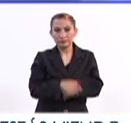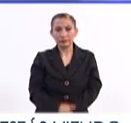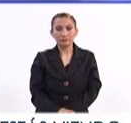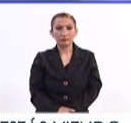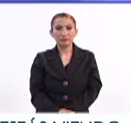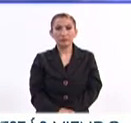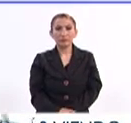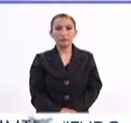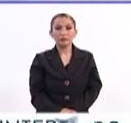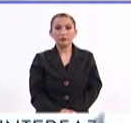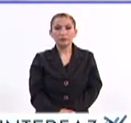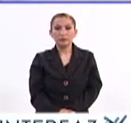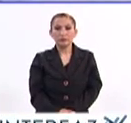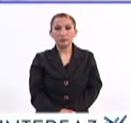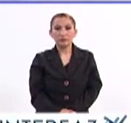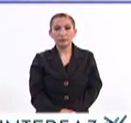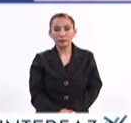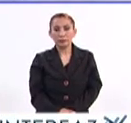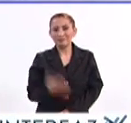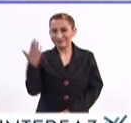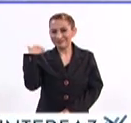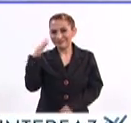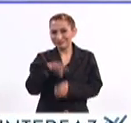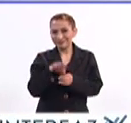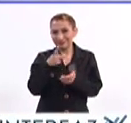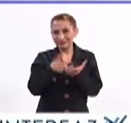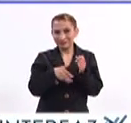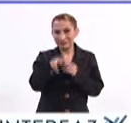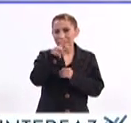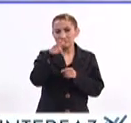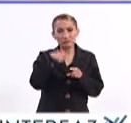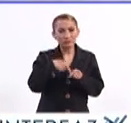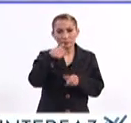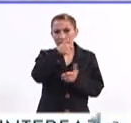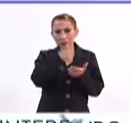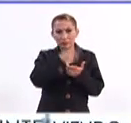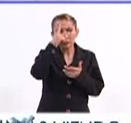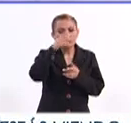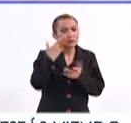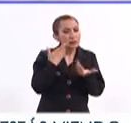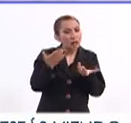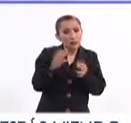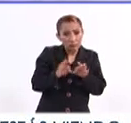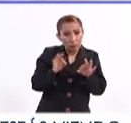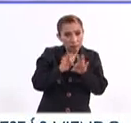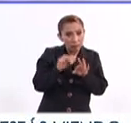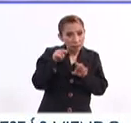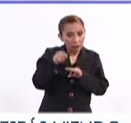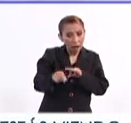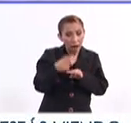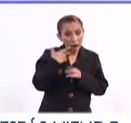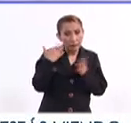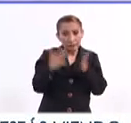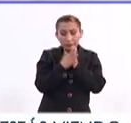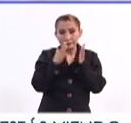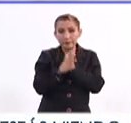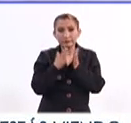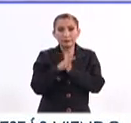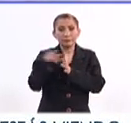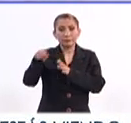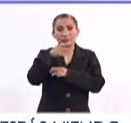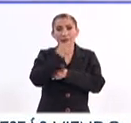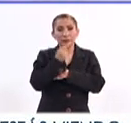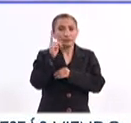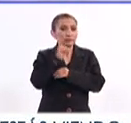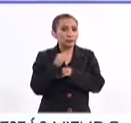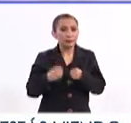responderla. En las pasadas elecciones de 2018 aquí en la Ciudad de México, ¿qué tan significativa, qué tan importante fue la participación de las